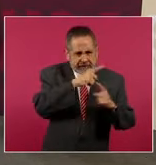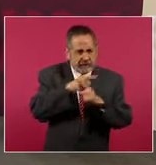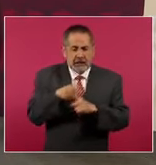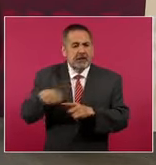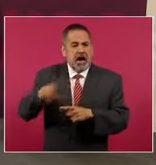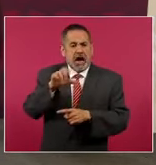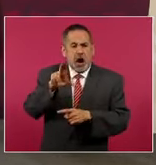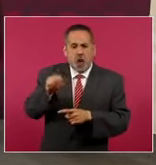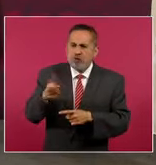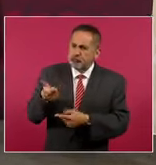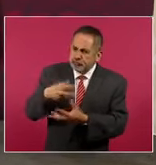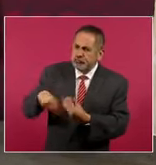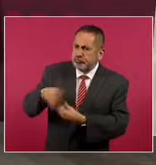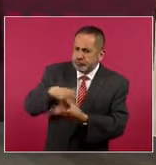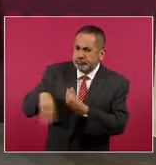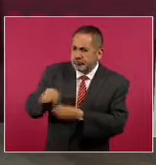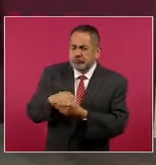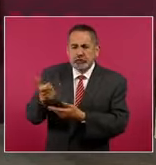difíciles, más críticos.